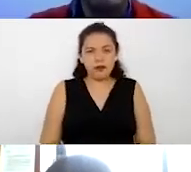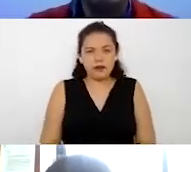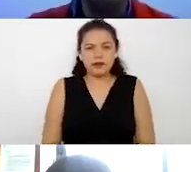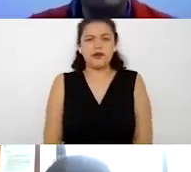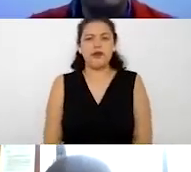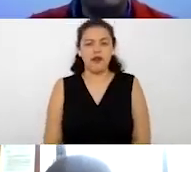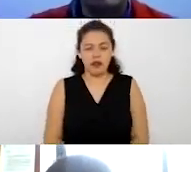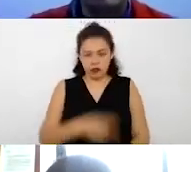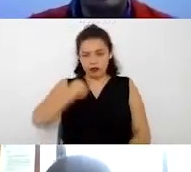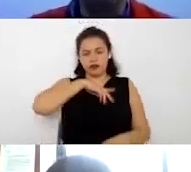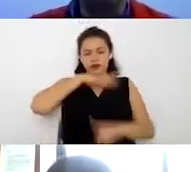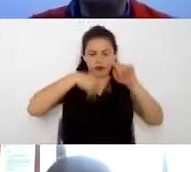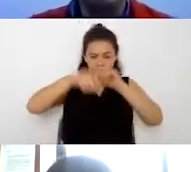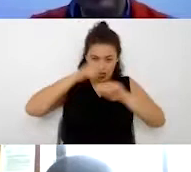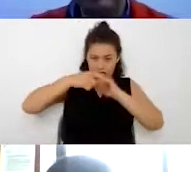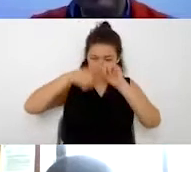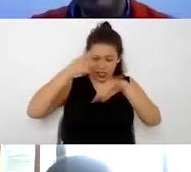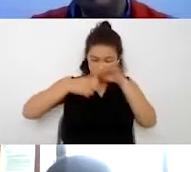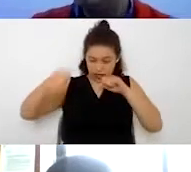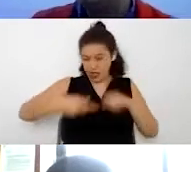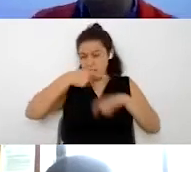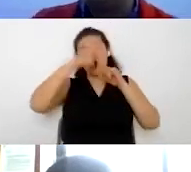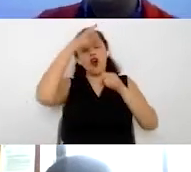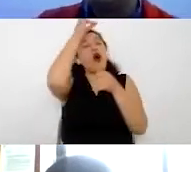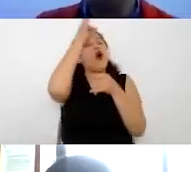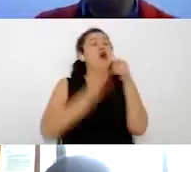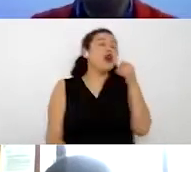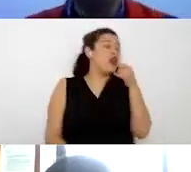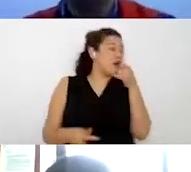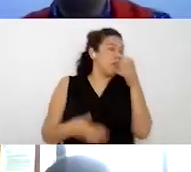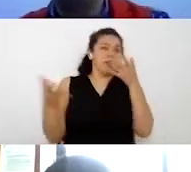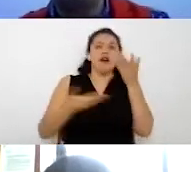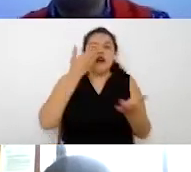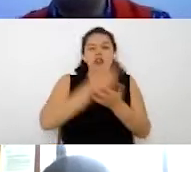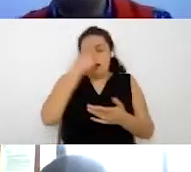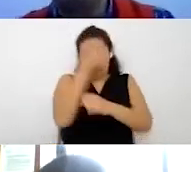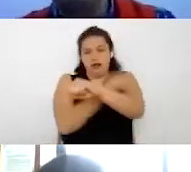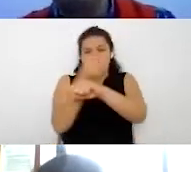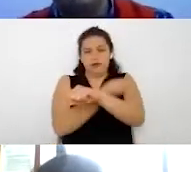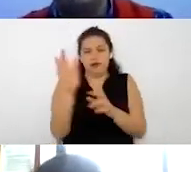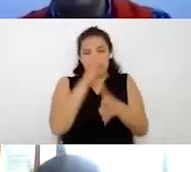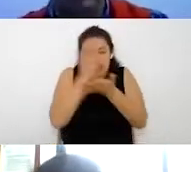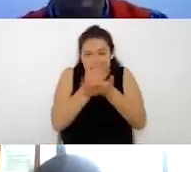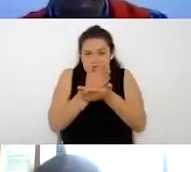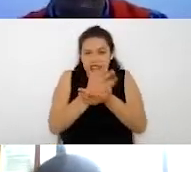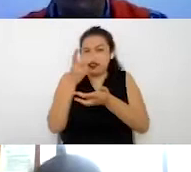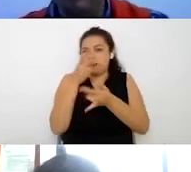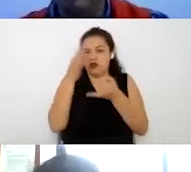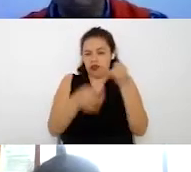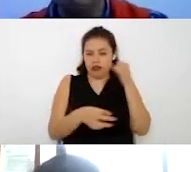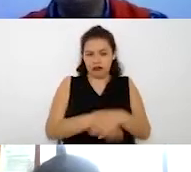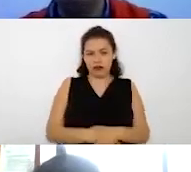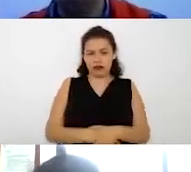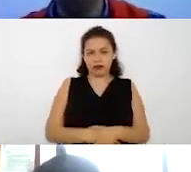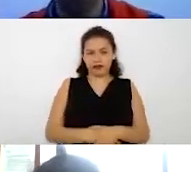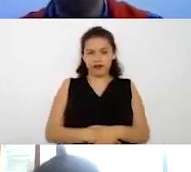a ser nuestra última opción en una contención de hemorragias. ¿Por qué?